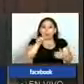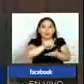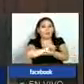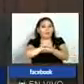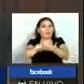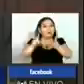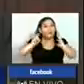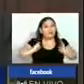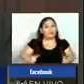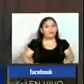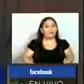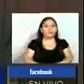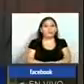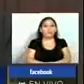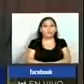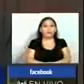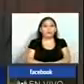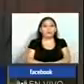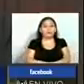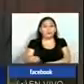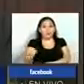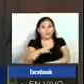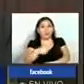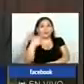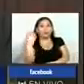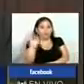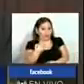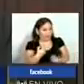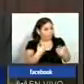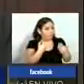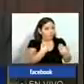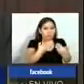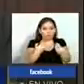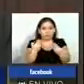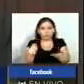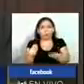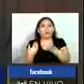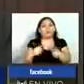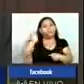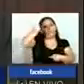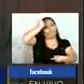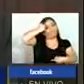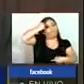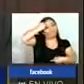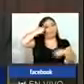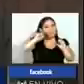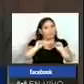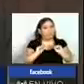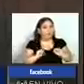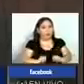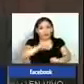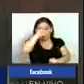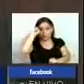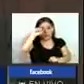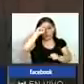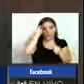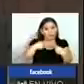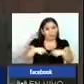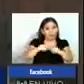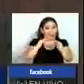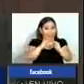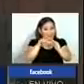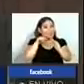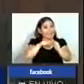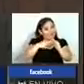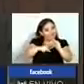público Y tienen que tener Ellos sus herramientas Y su formación Para continuar Su trabajo Desde casa